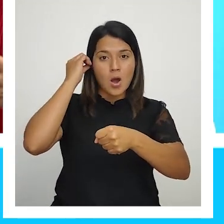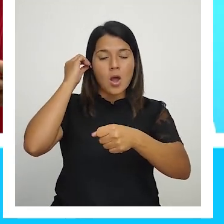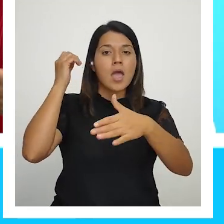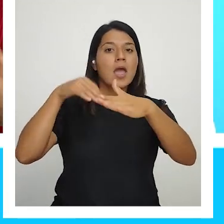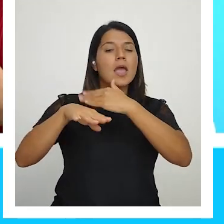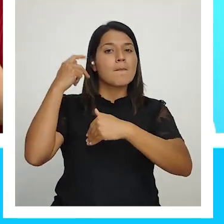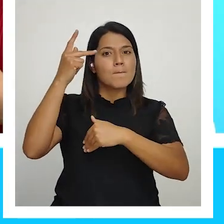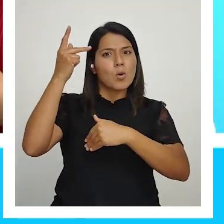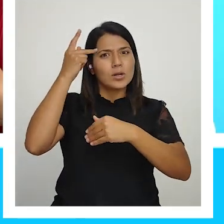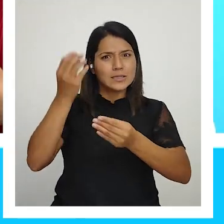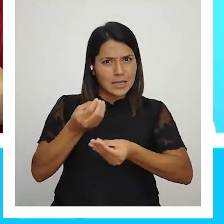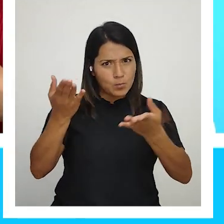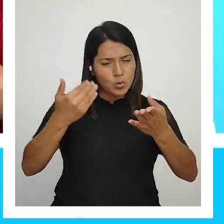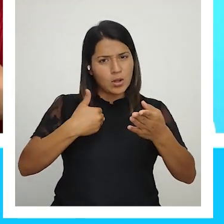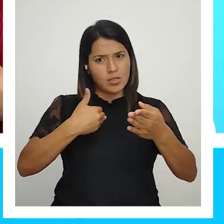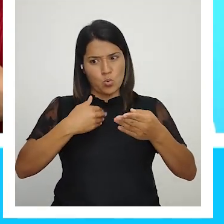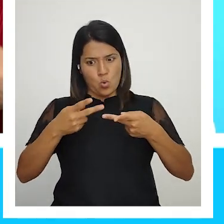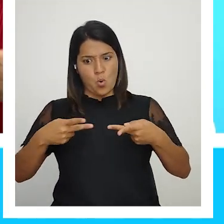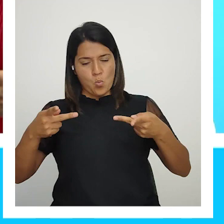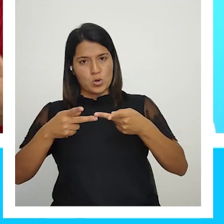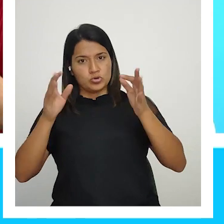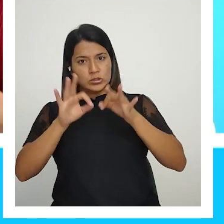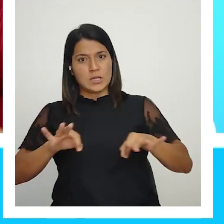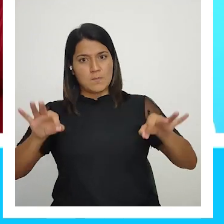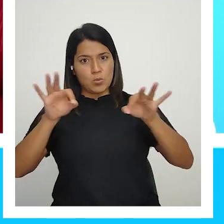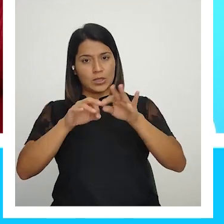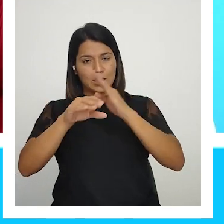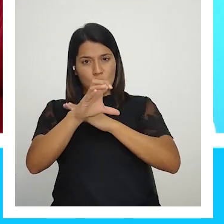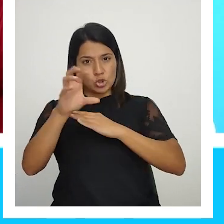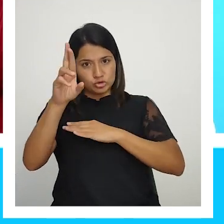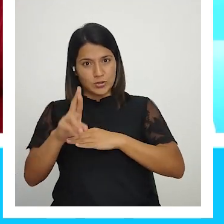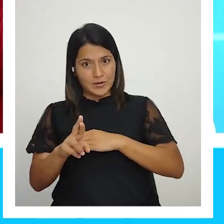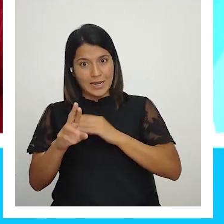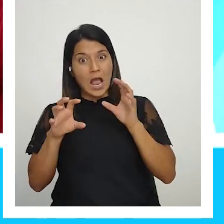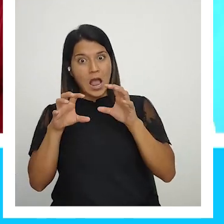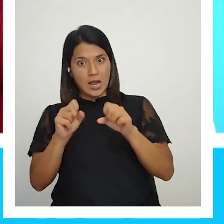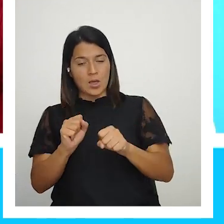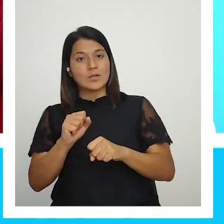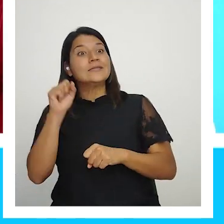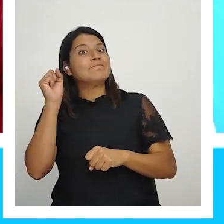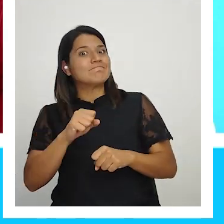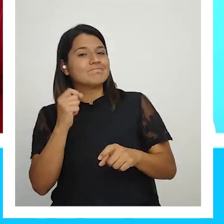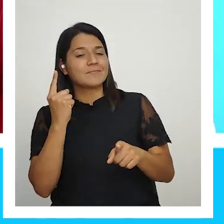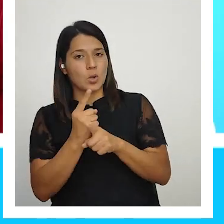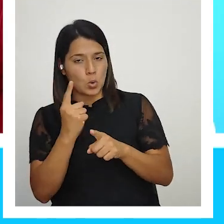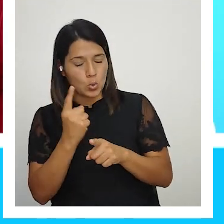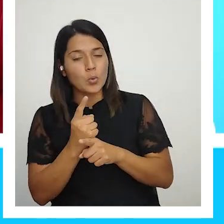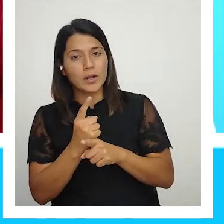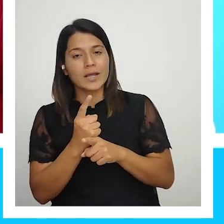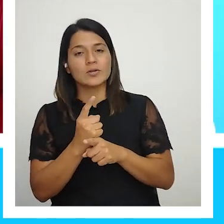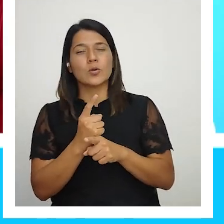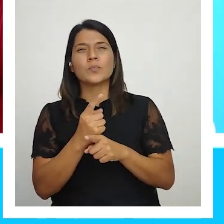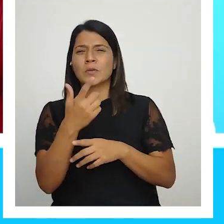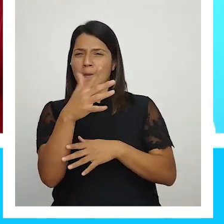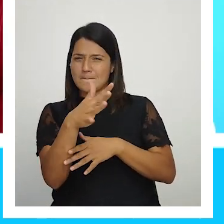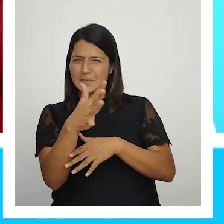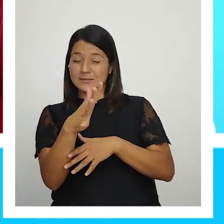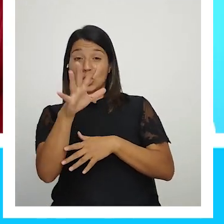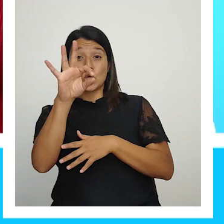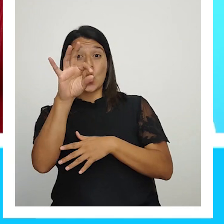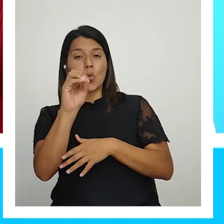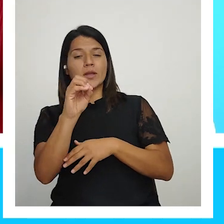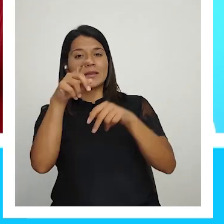pública, que han tenido cargos también importantes en Costa Rica, que han sido graduados de esta beca. Sí, así es. Bueno, aproximadamente